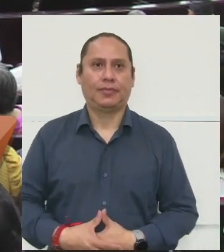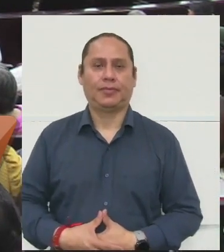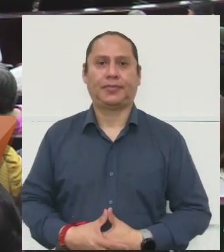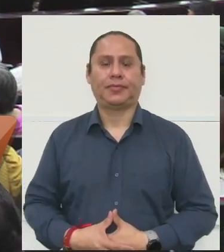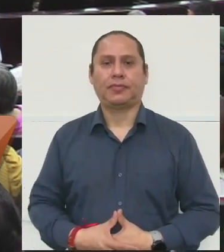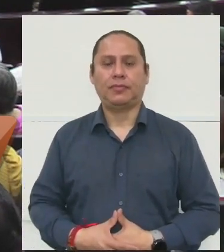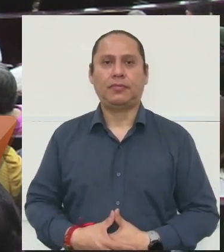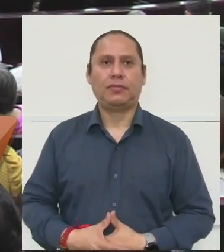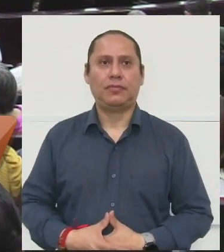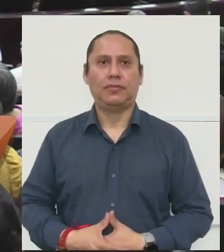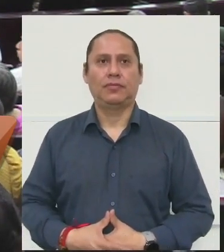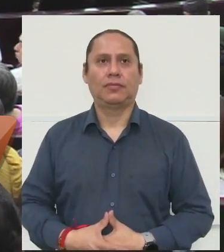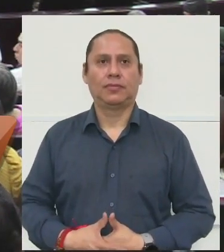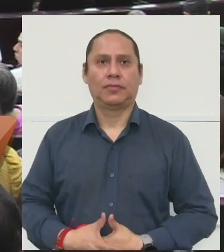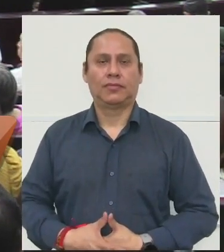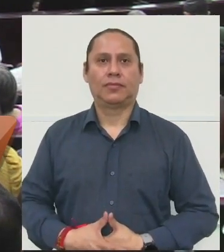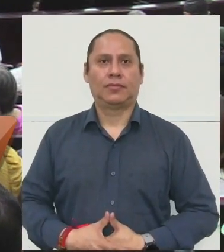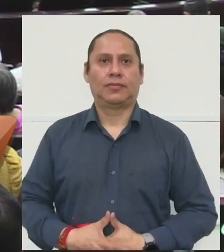voto